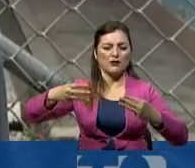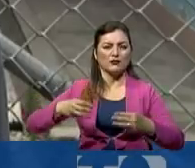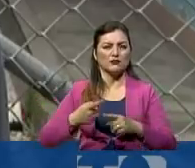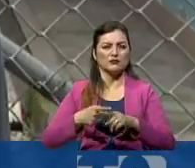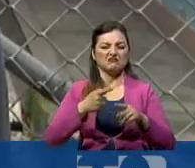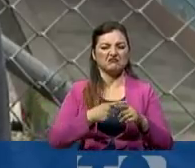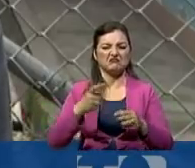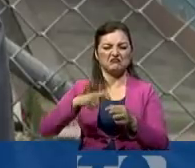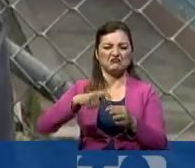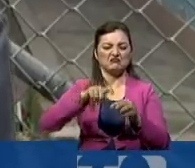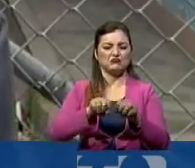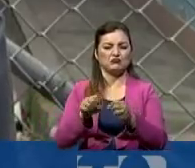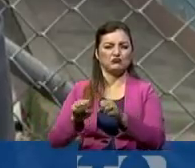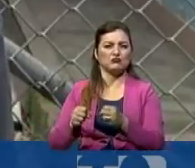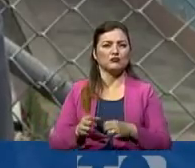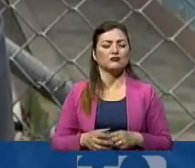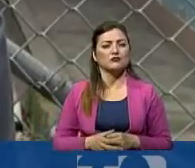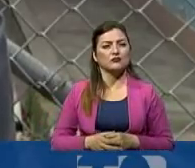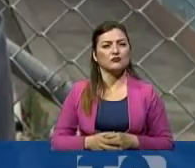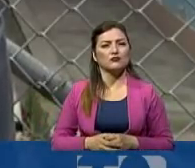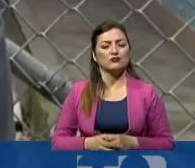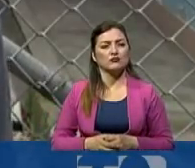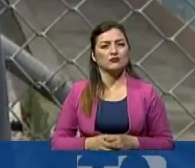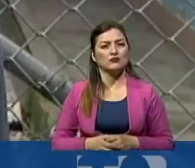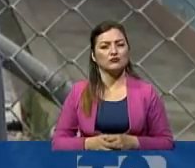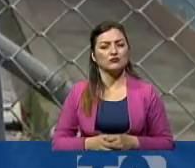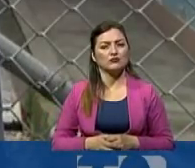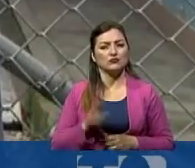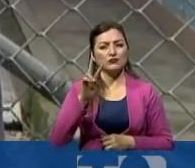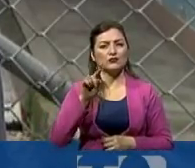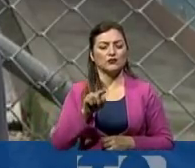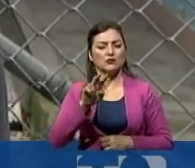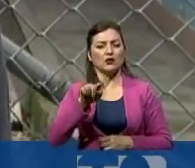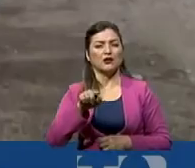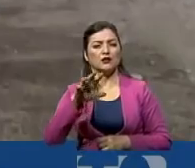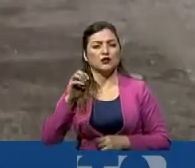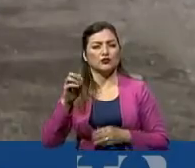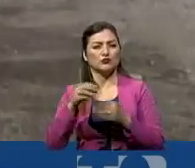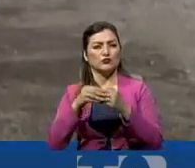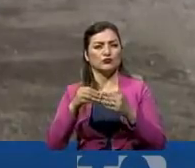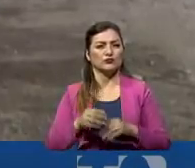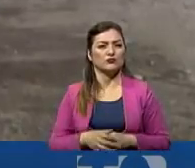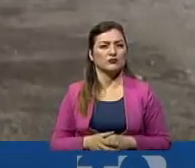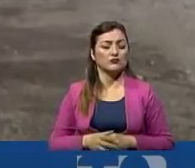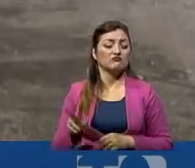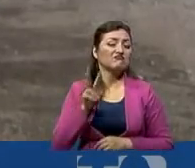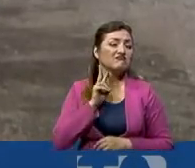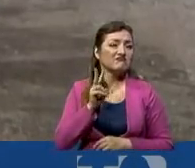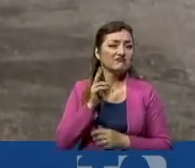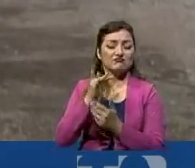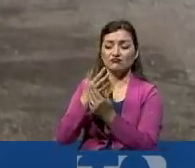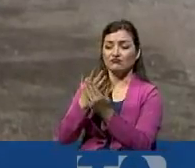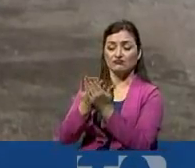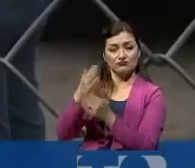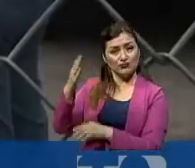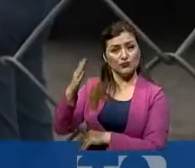mangueras que están totalmente quebradas. Estamos hablando de unos siquiera de unos sobre $2,000, $2,500. Entonces la afectada acudió a las